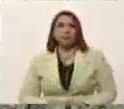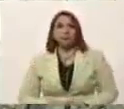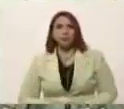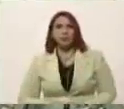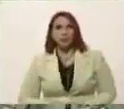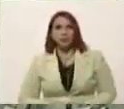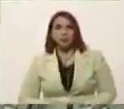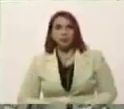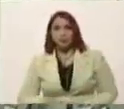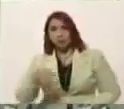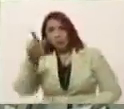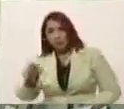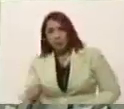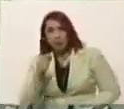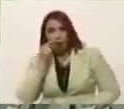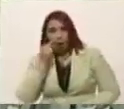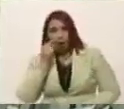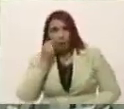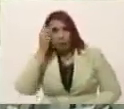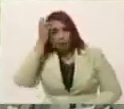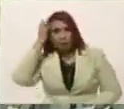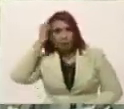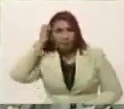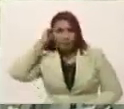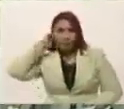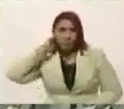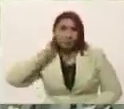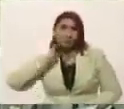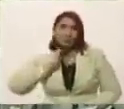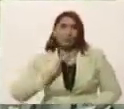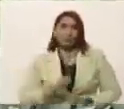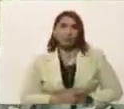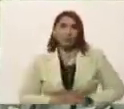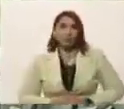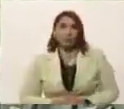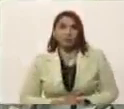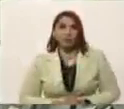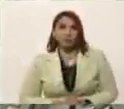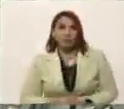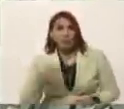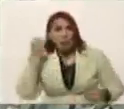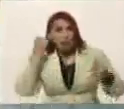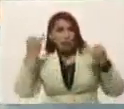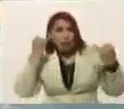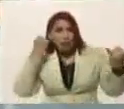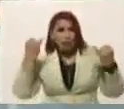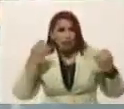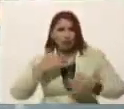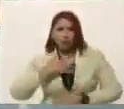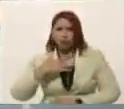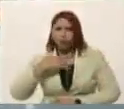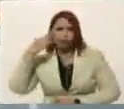El general Pérez Arcay fue forjando las ideas fundamentales del bolivarianismo,